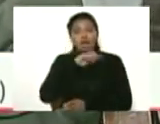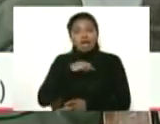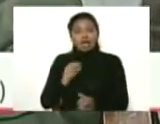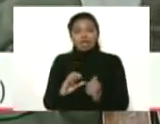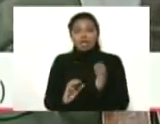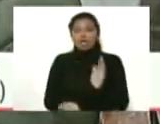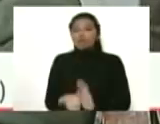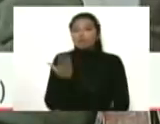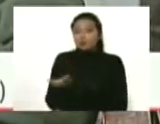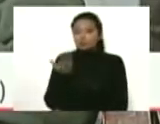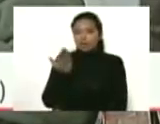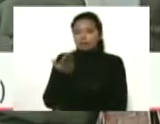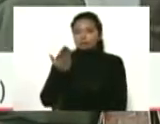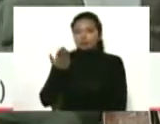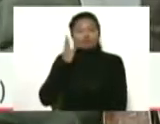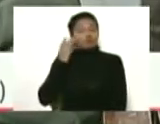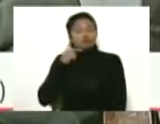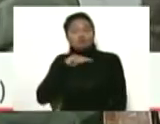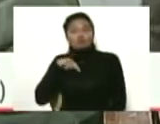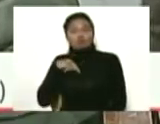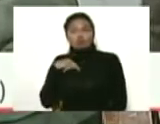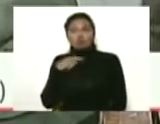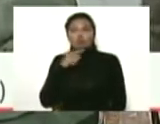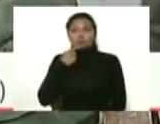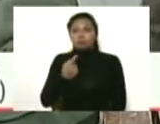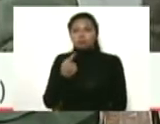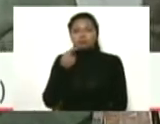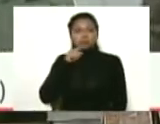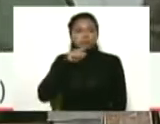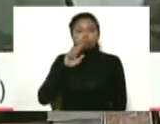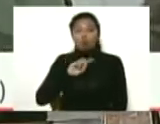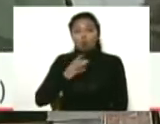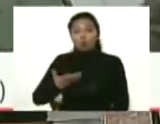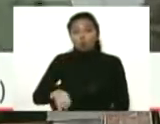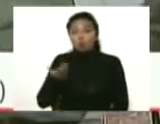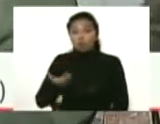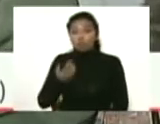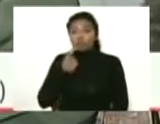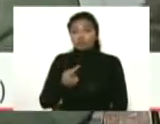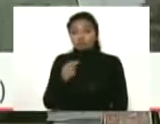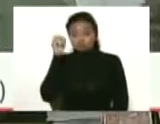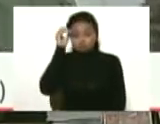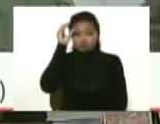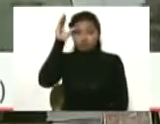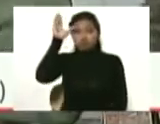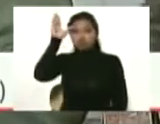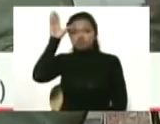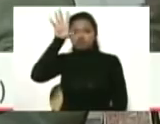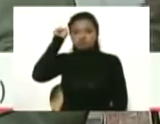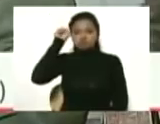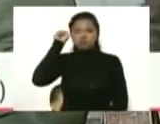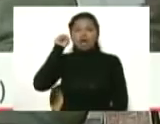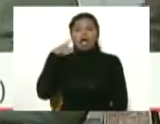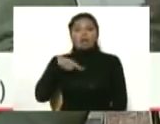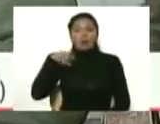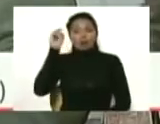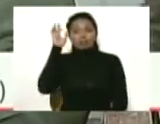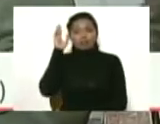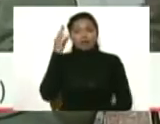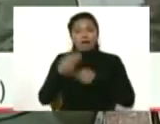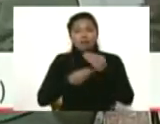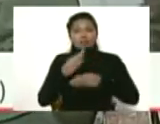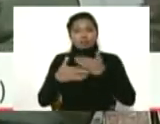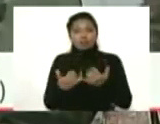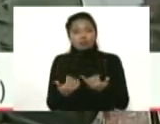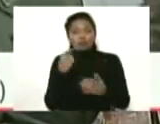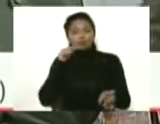fundamental. No tenemos prurito en decirlo. Es capacitación ideológica y